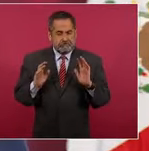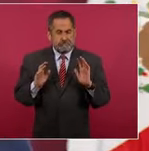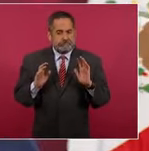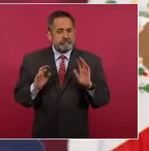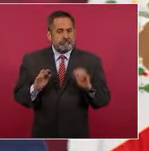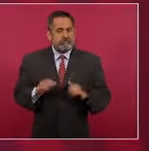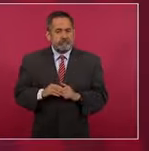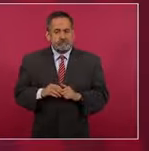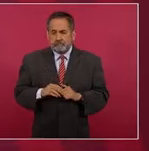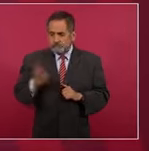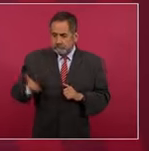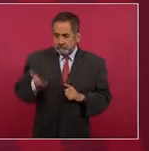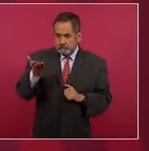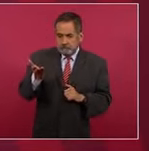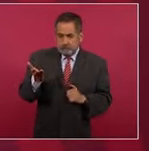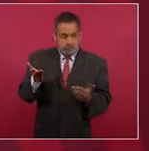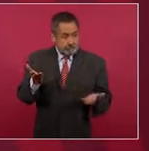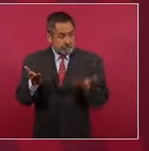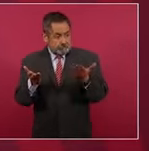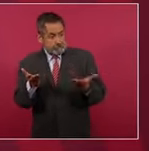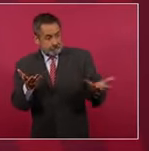a participar